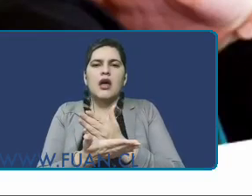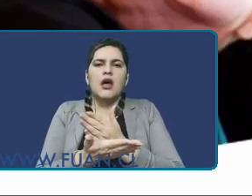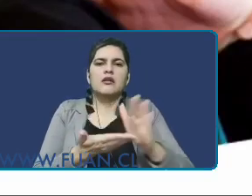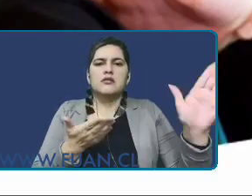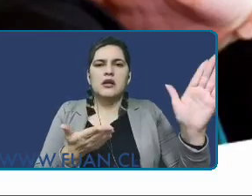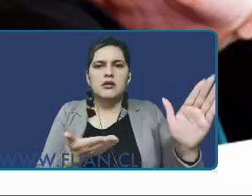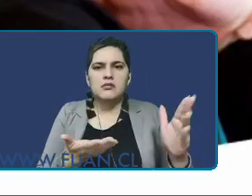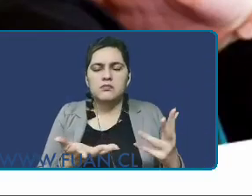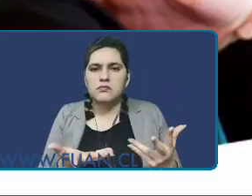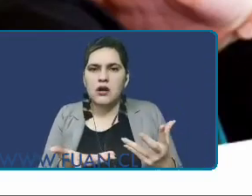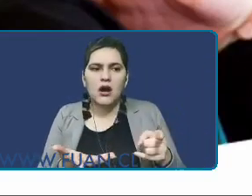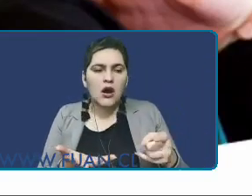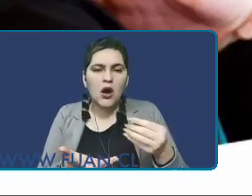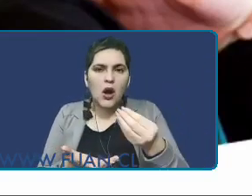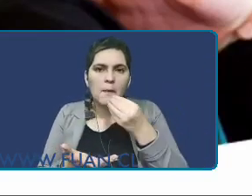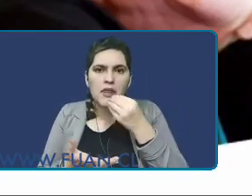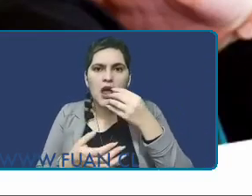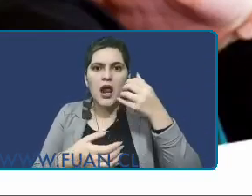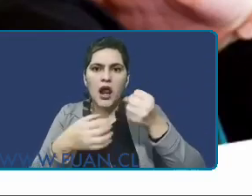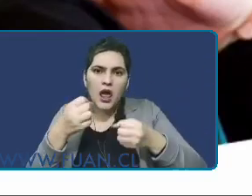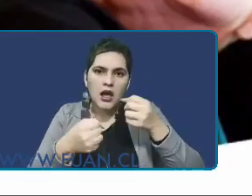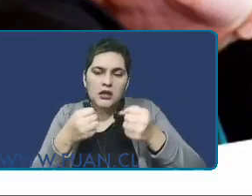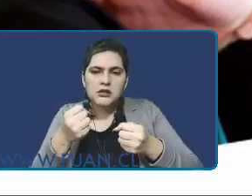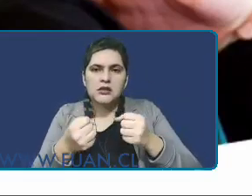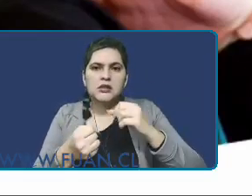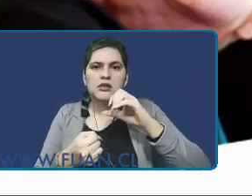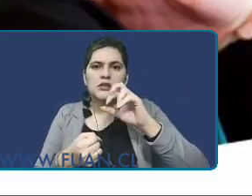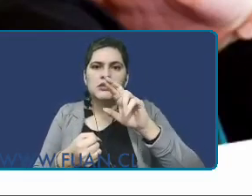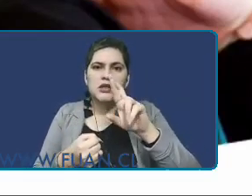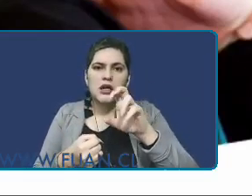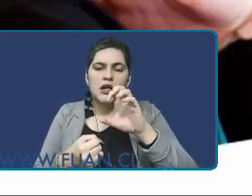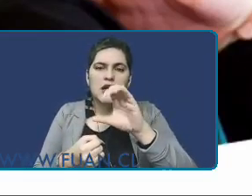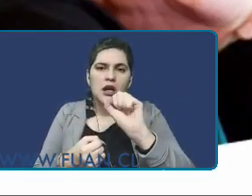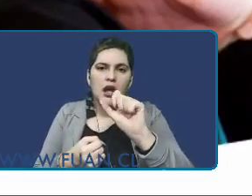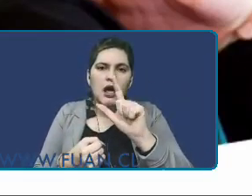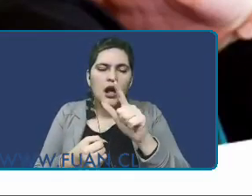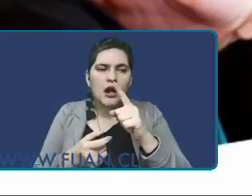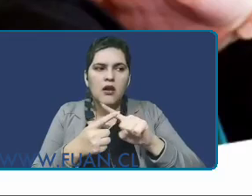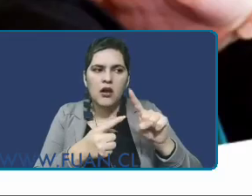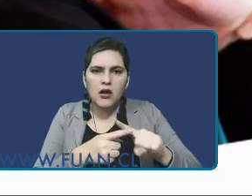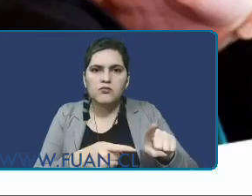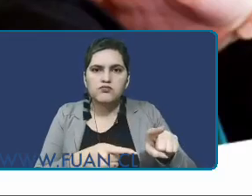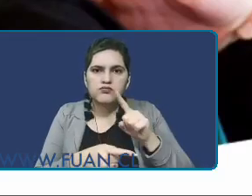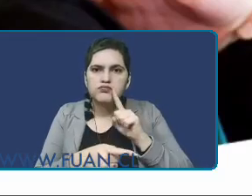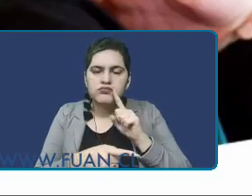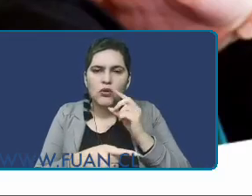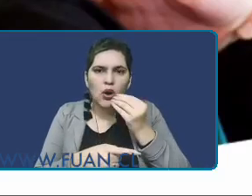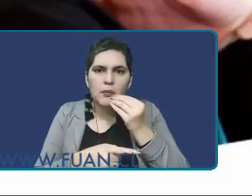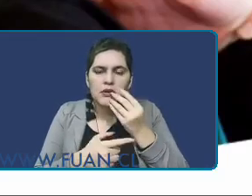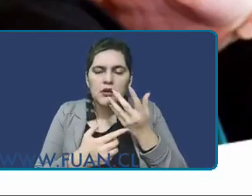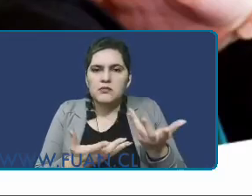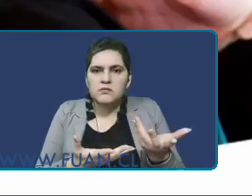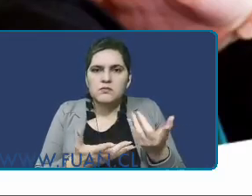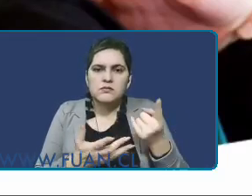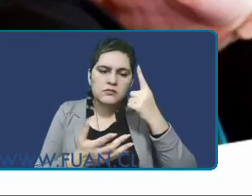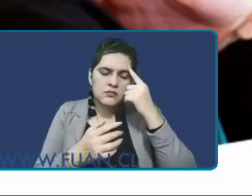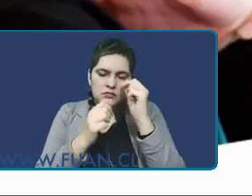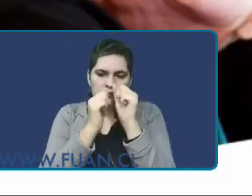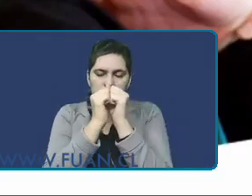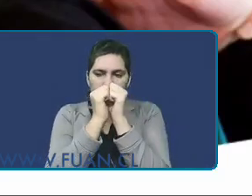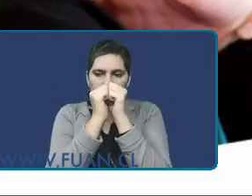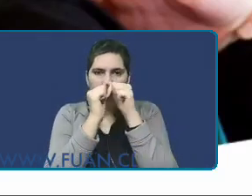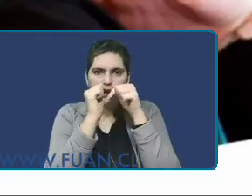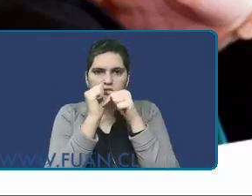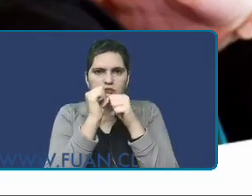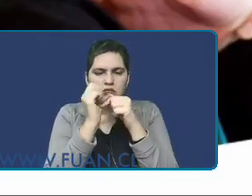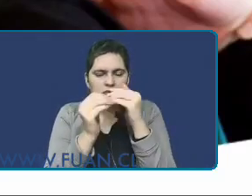cereales, y ¿qué provoco? Ya dijimos que un cerebro en formación sufre daños cuando no le